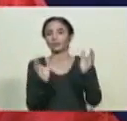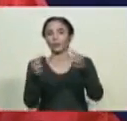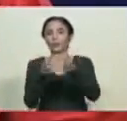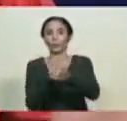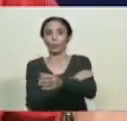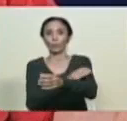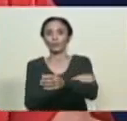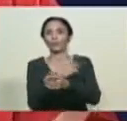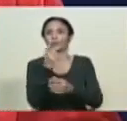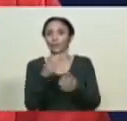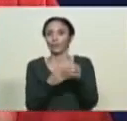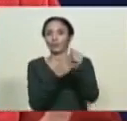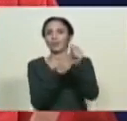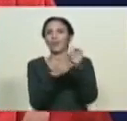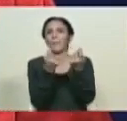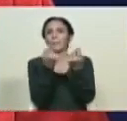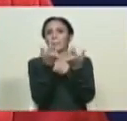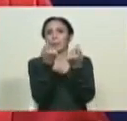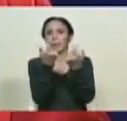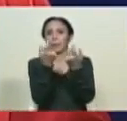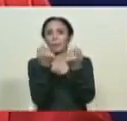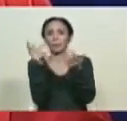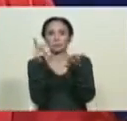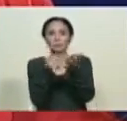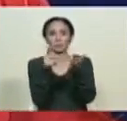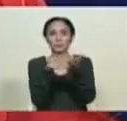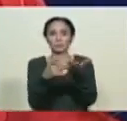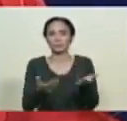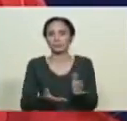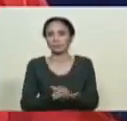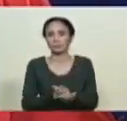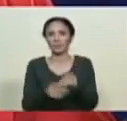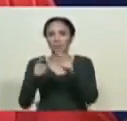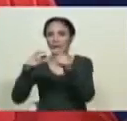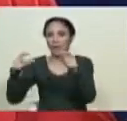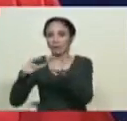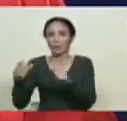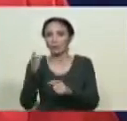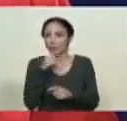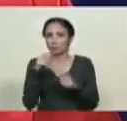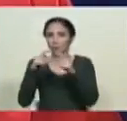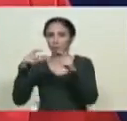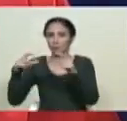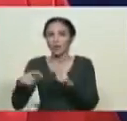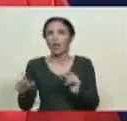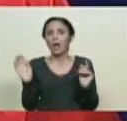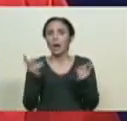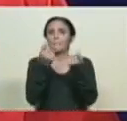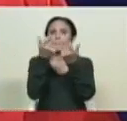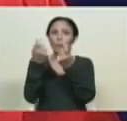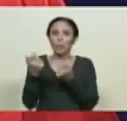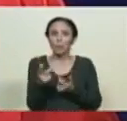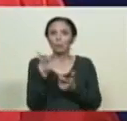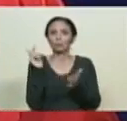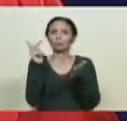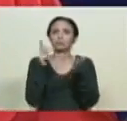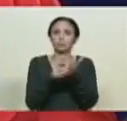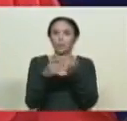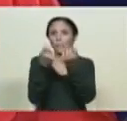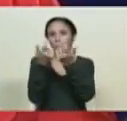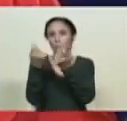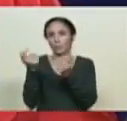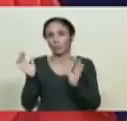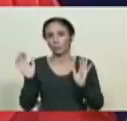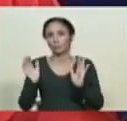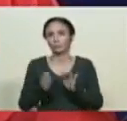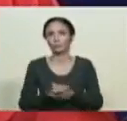oposición, participaron sin el nombre de sus tarjetas tradicionales, pero participaron. Y eso nos hace a